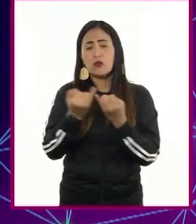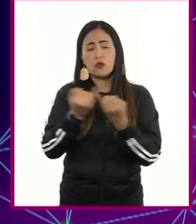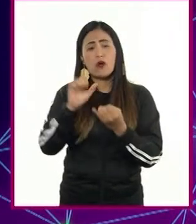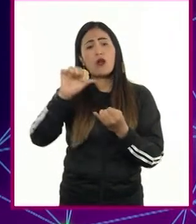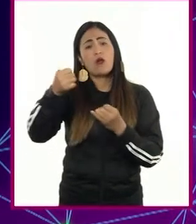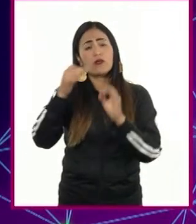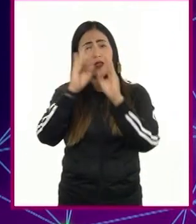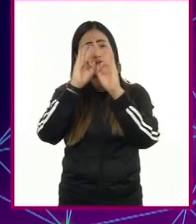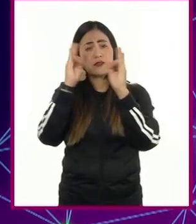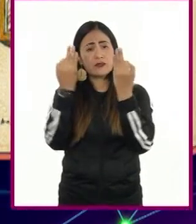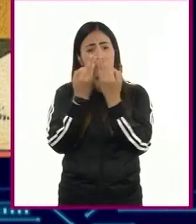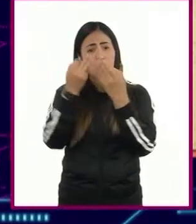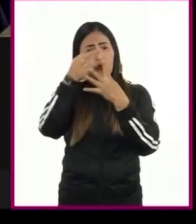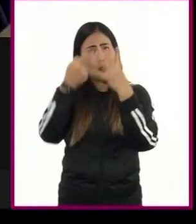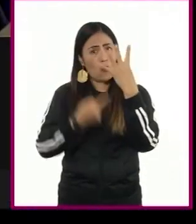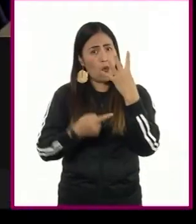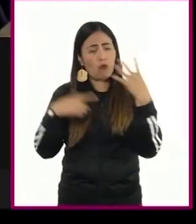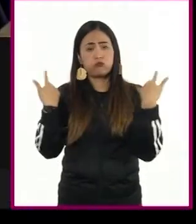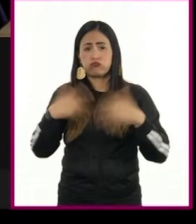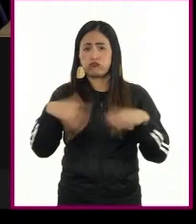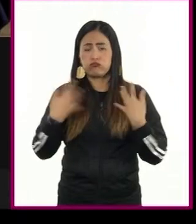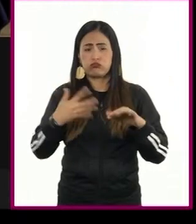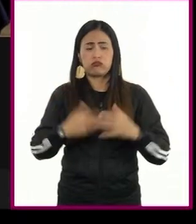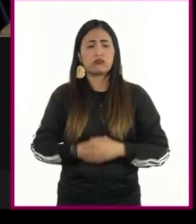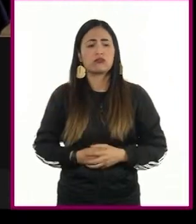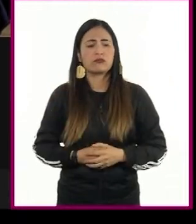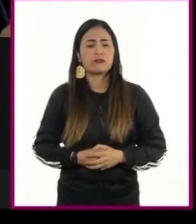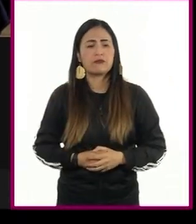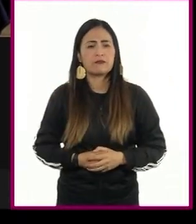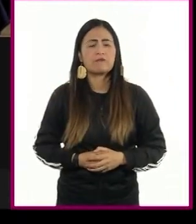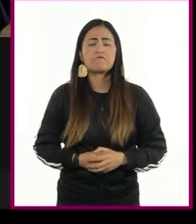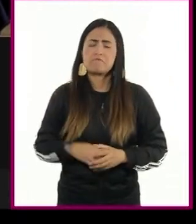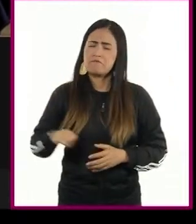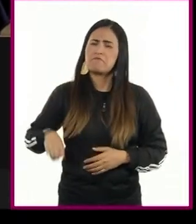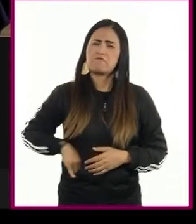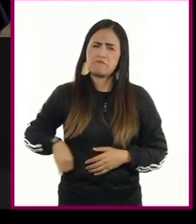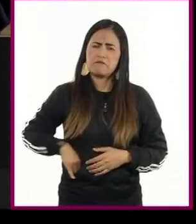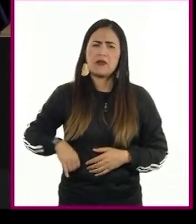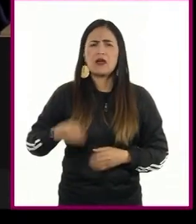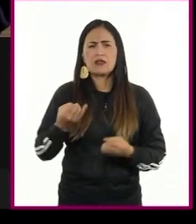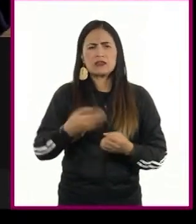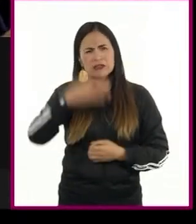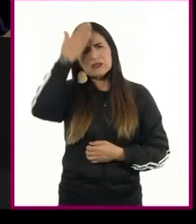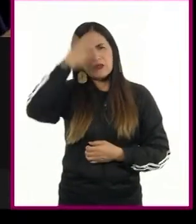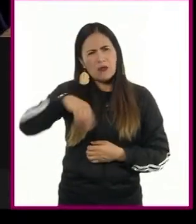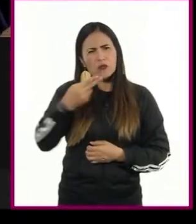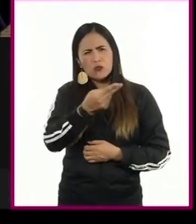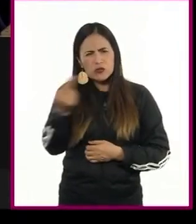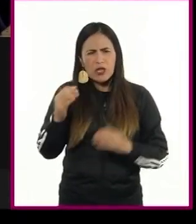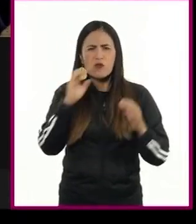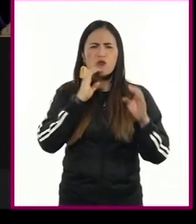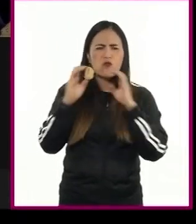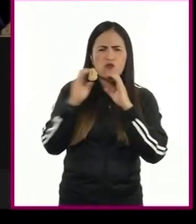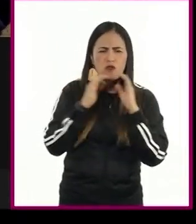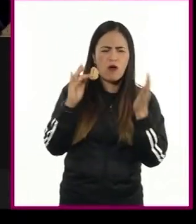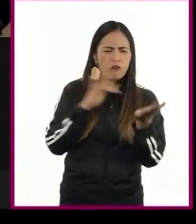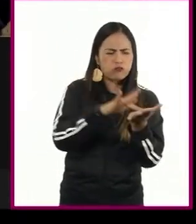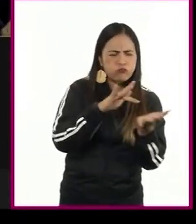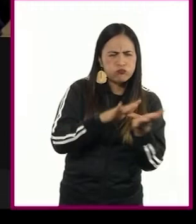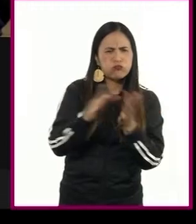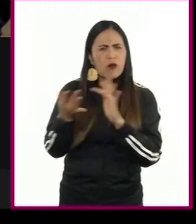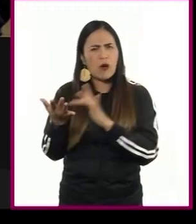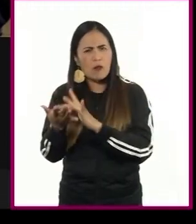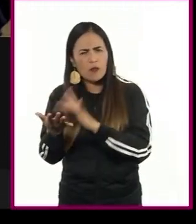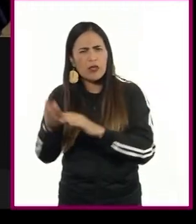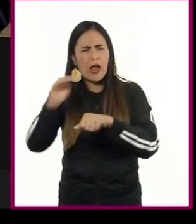poliedros estrellados. ¡Qué interesante, maestro! Sabemos que mantuvo comunicación directa, que se apoyaron mutuamente y tuvo incluso